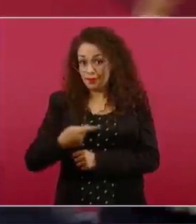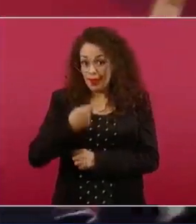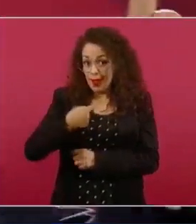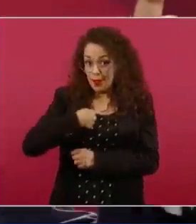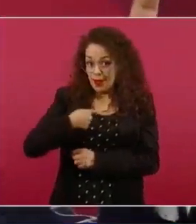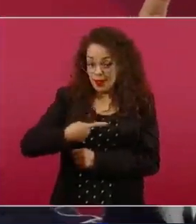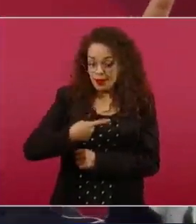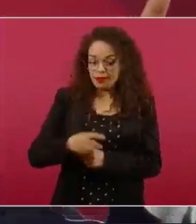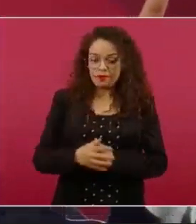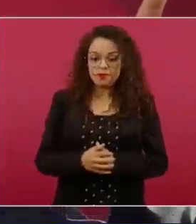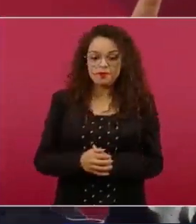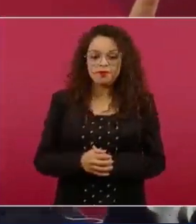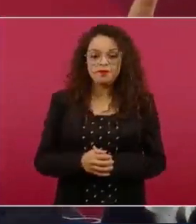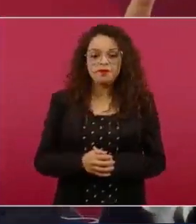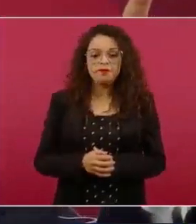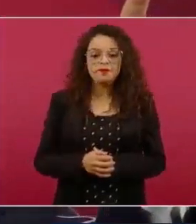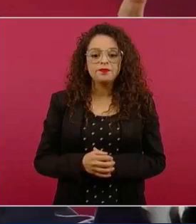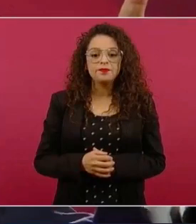estaba yo